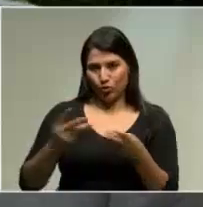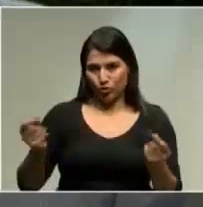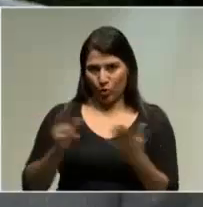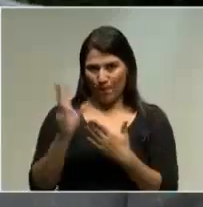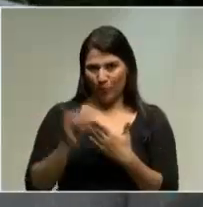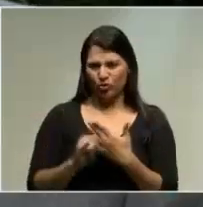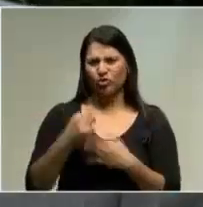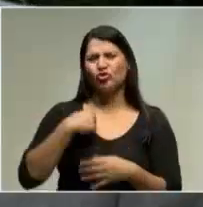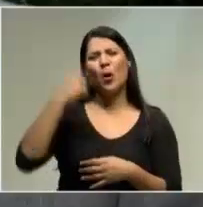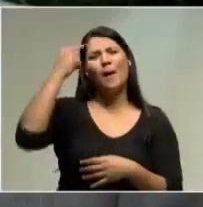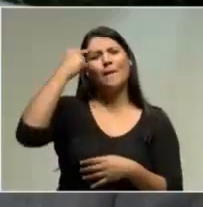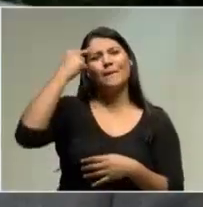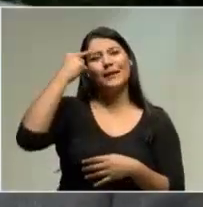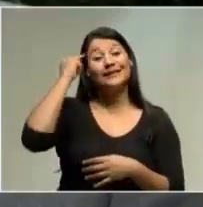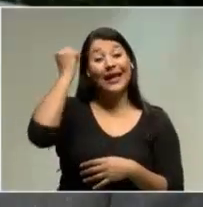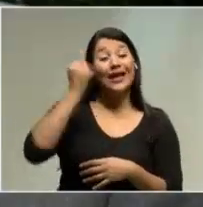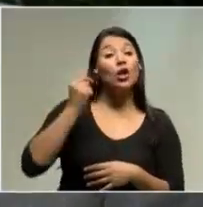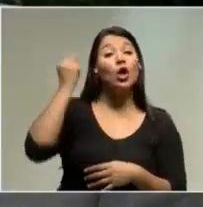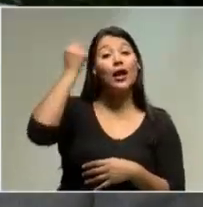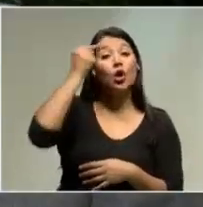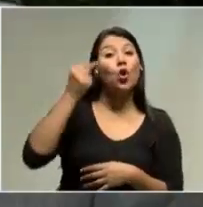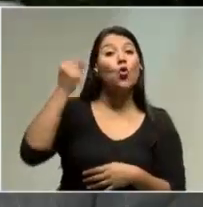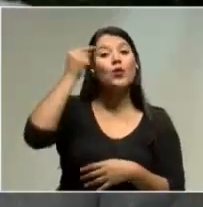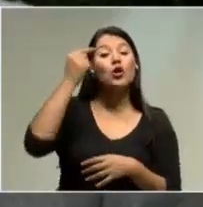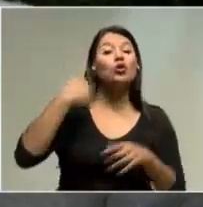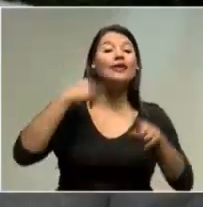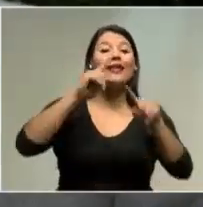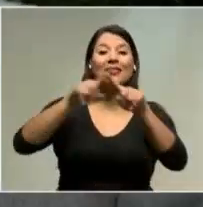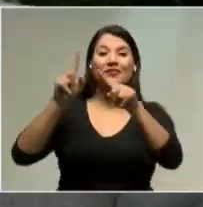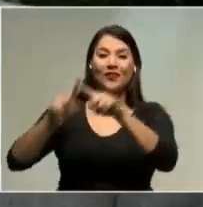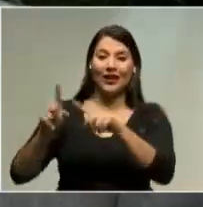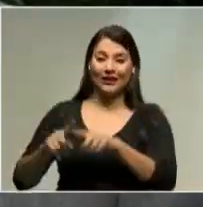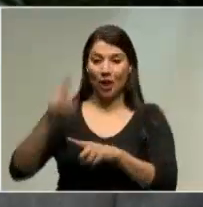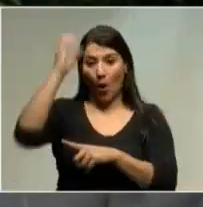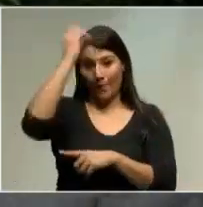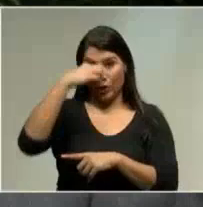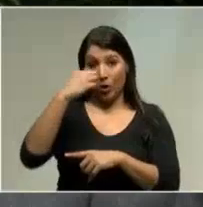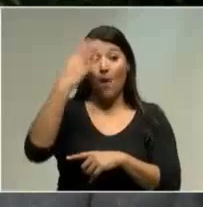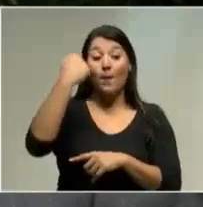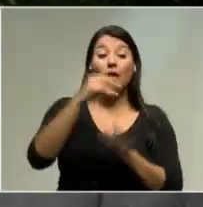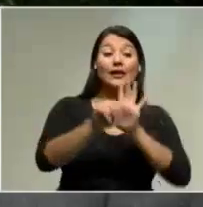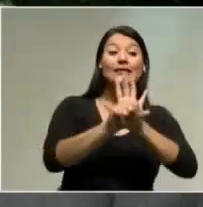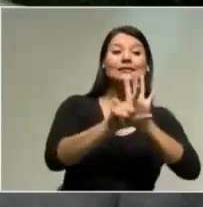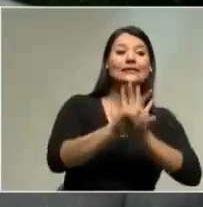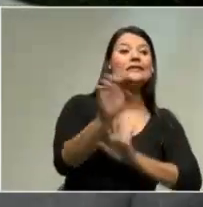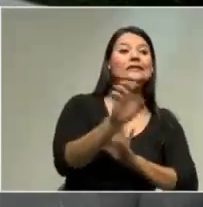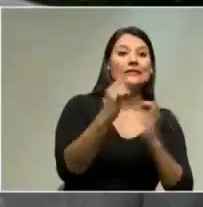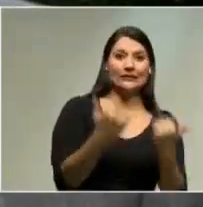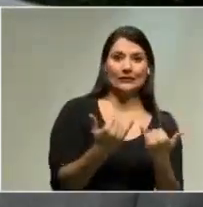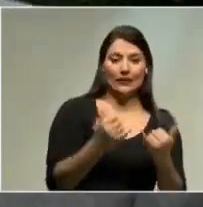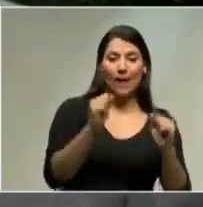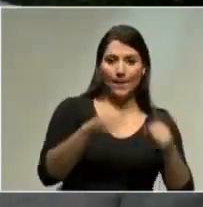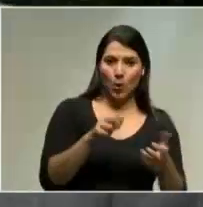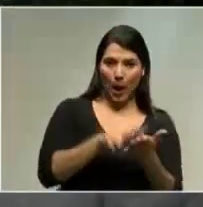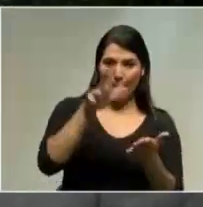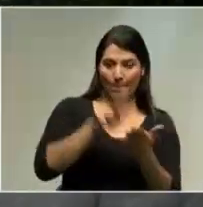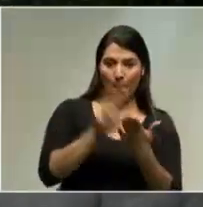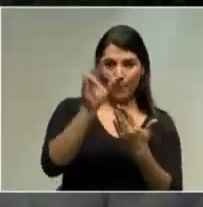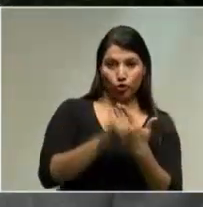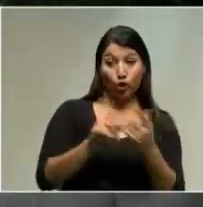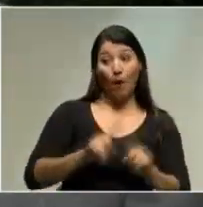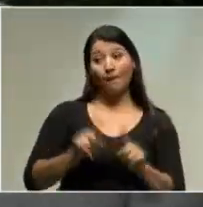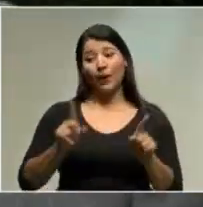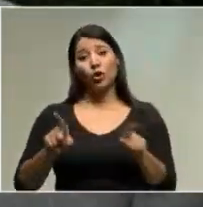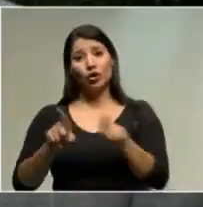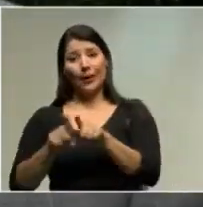enorme contradicción de parte del Gobierno de la República. Por un lado, urge a la Asamblea Legislativa aprobar el proyecto, pero por el